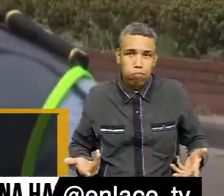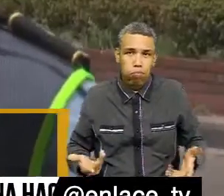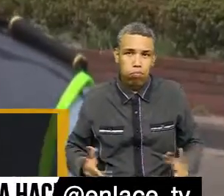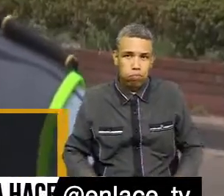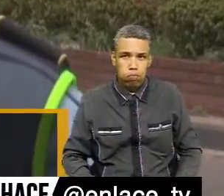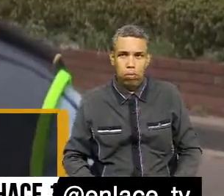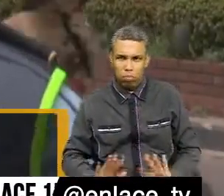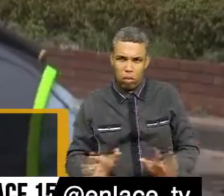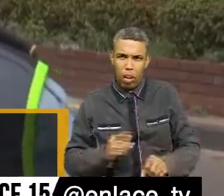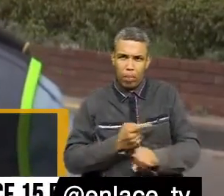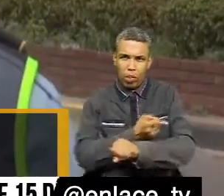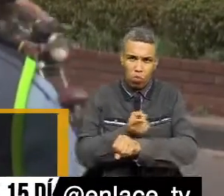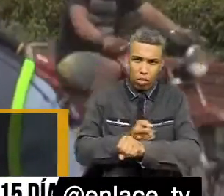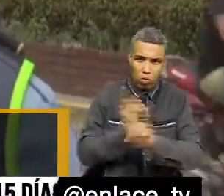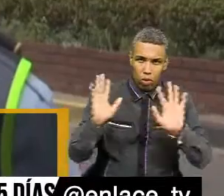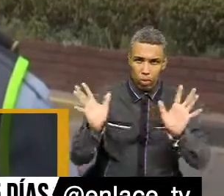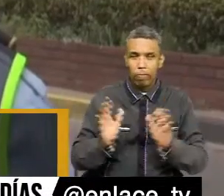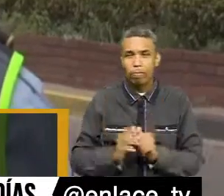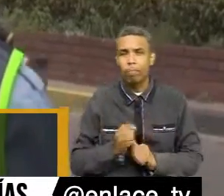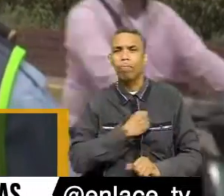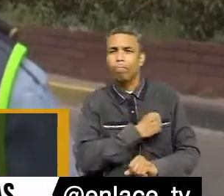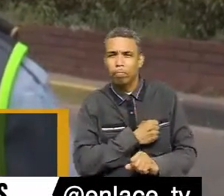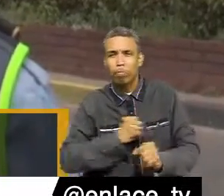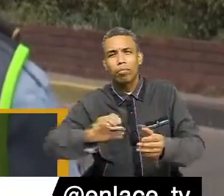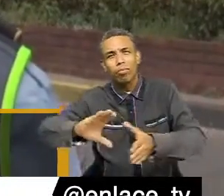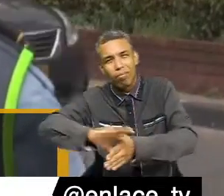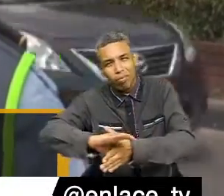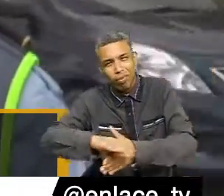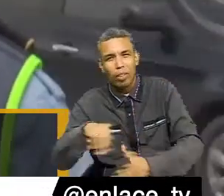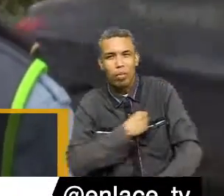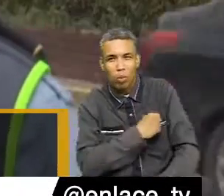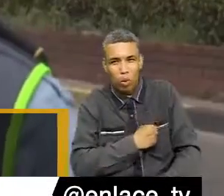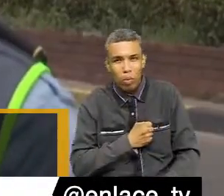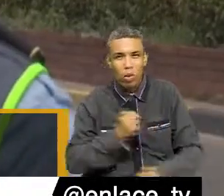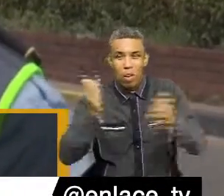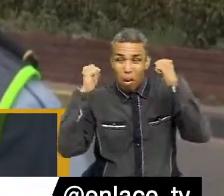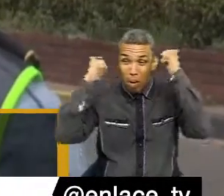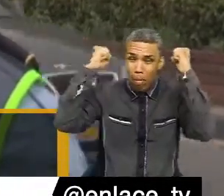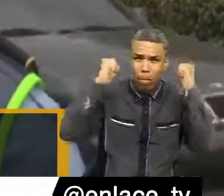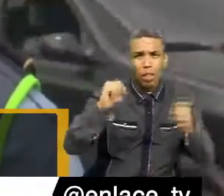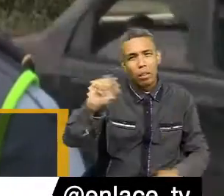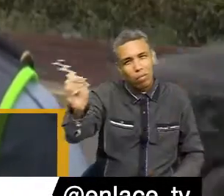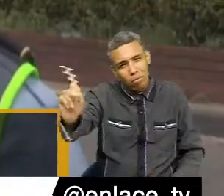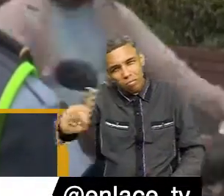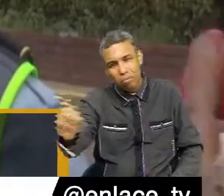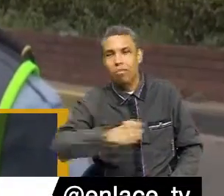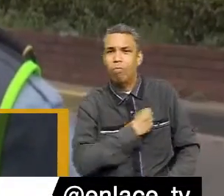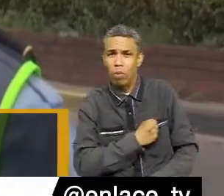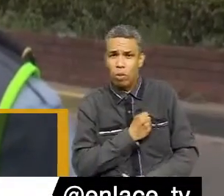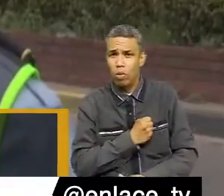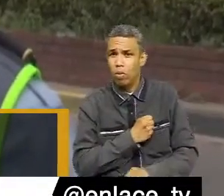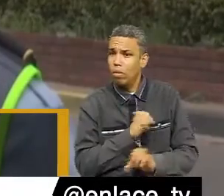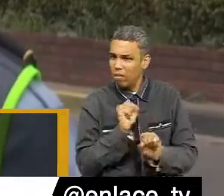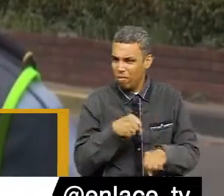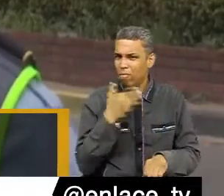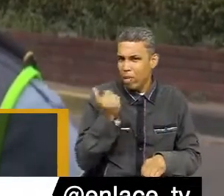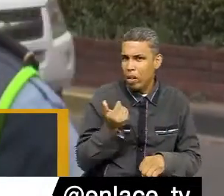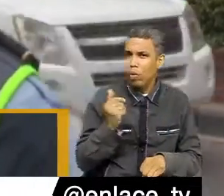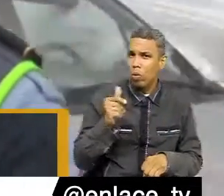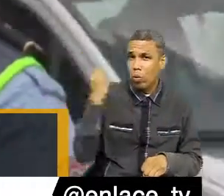favor, yo invito a la comunidad transportadora de taxis para que las mesas de diálogo están ahí, para que se sienten y hagan sus